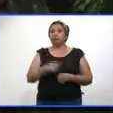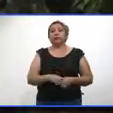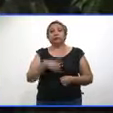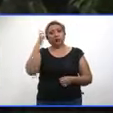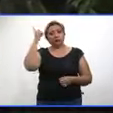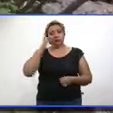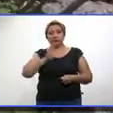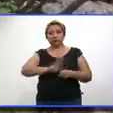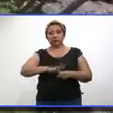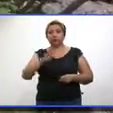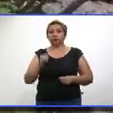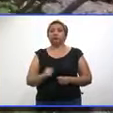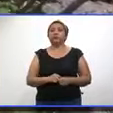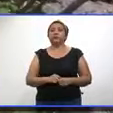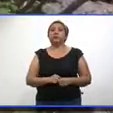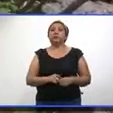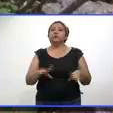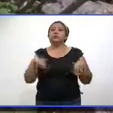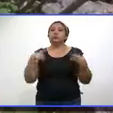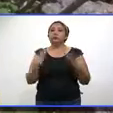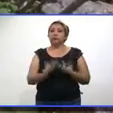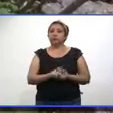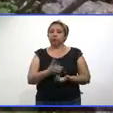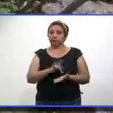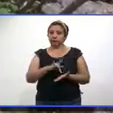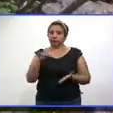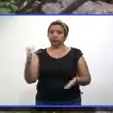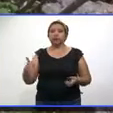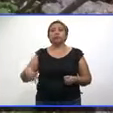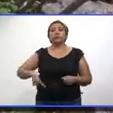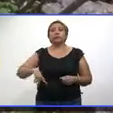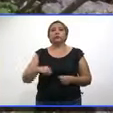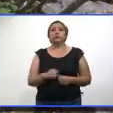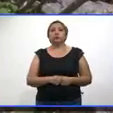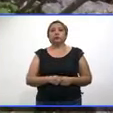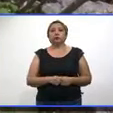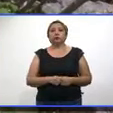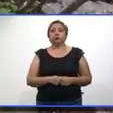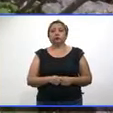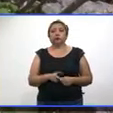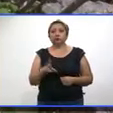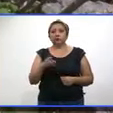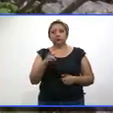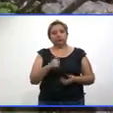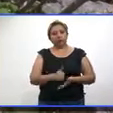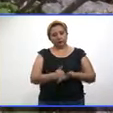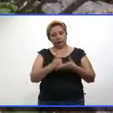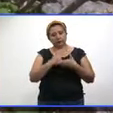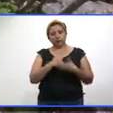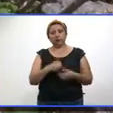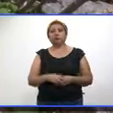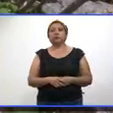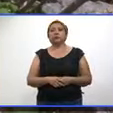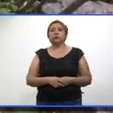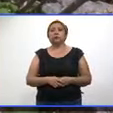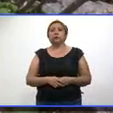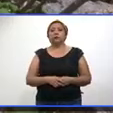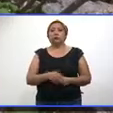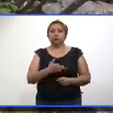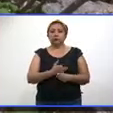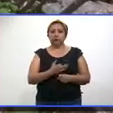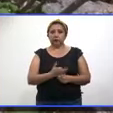dormitorios adicionales. Damos gracias al señor gobernador, nos da un apoyo. Pues